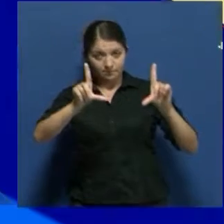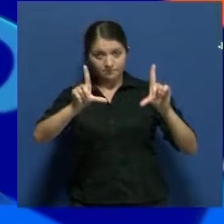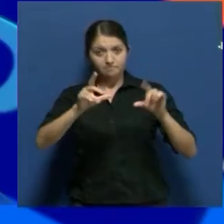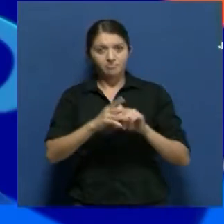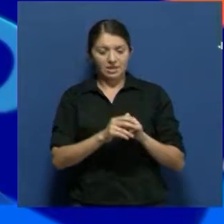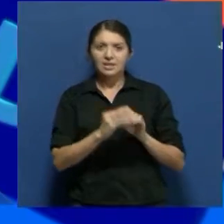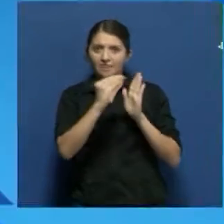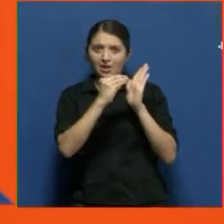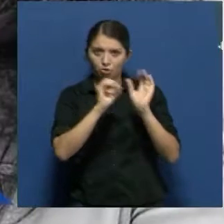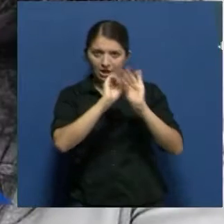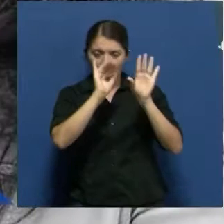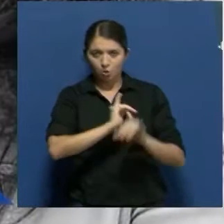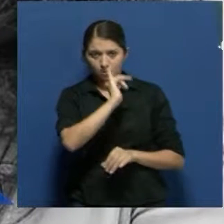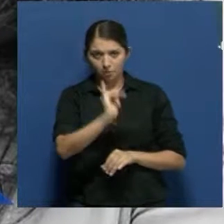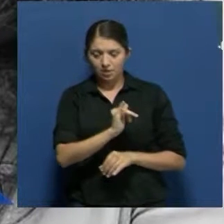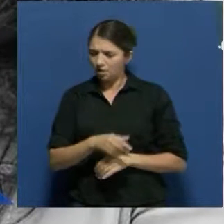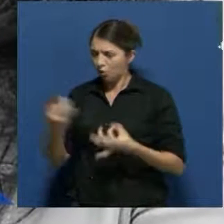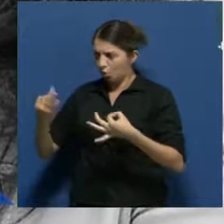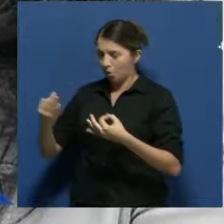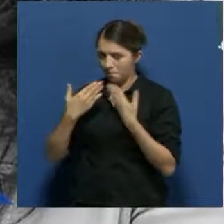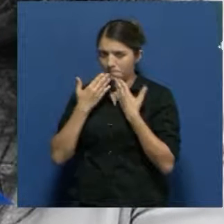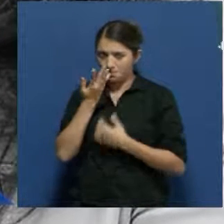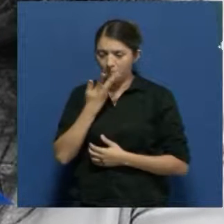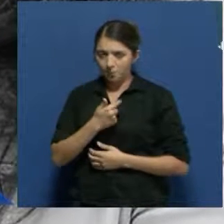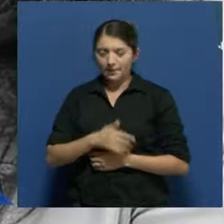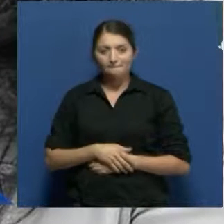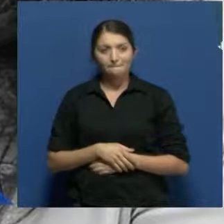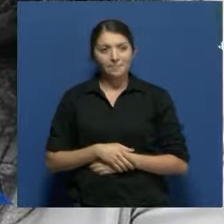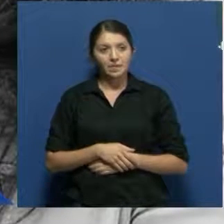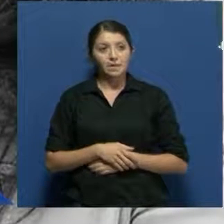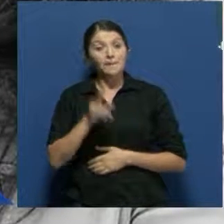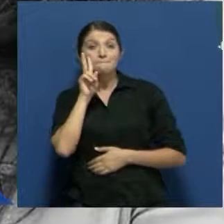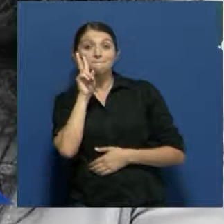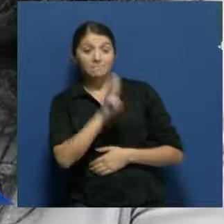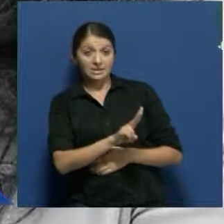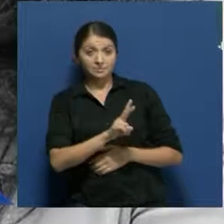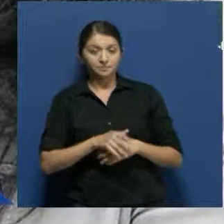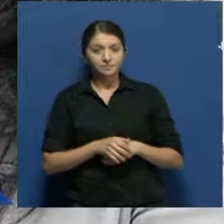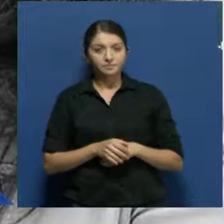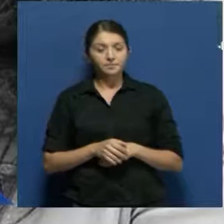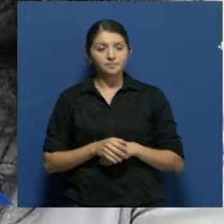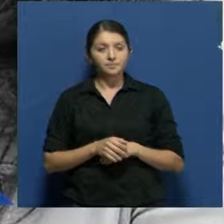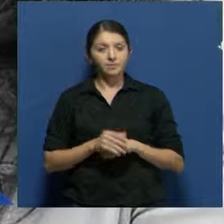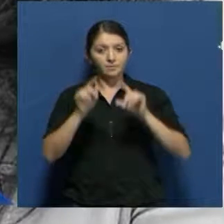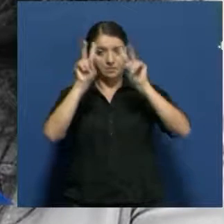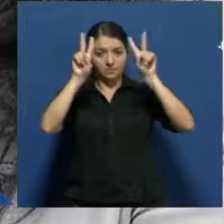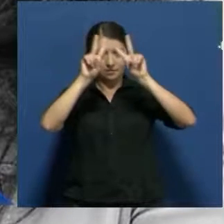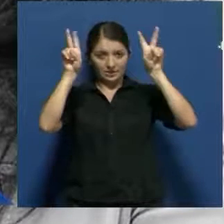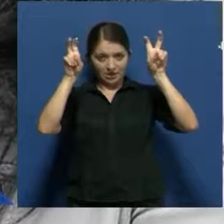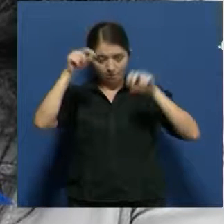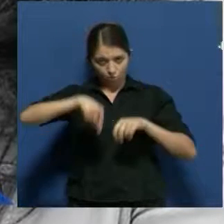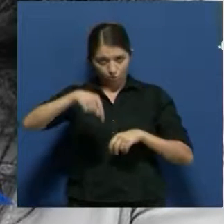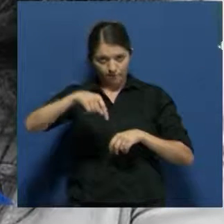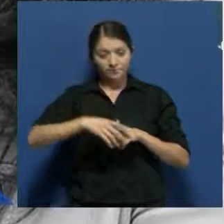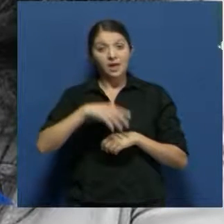versión 2017. Muy bien, me encantó. Bueno, miren con atención. La columna es entonces, la columna APD hoy